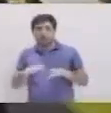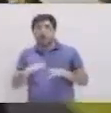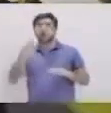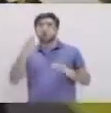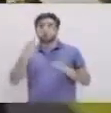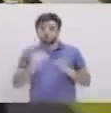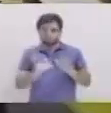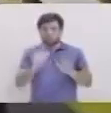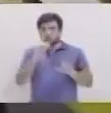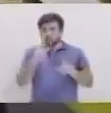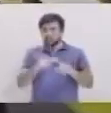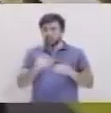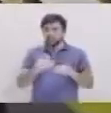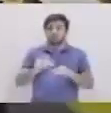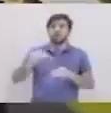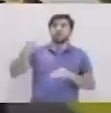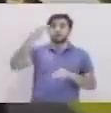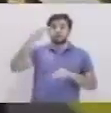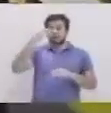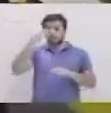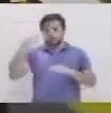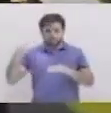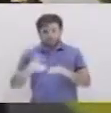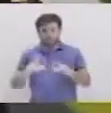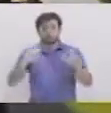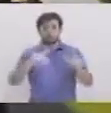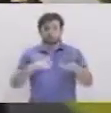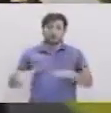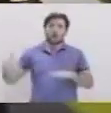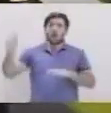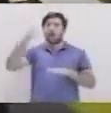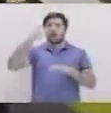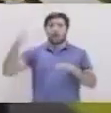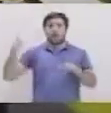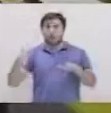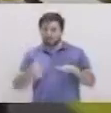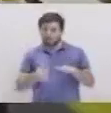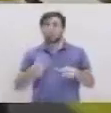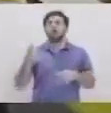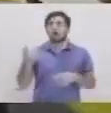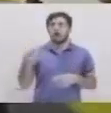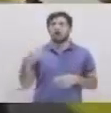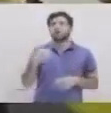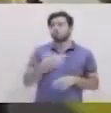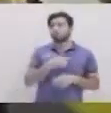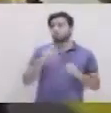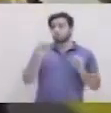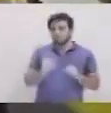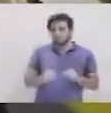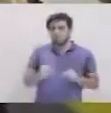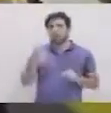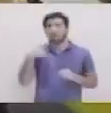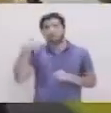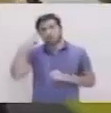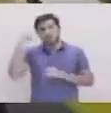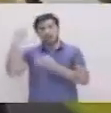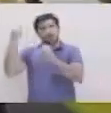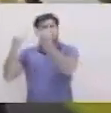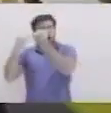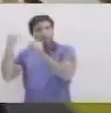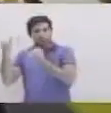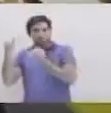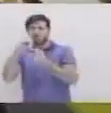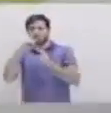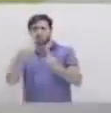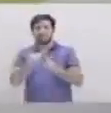pero también tiene tonalidades menores. que nos hacen ver o claro